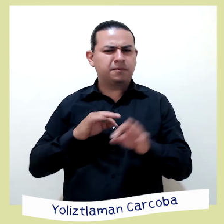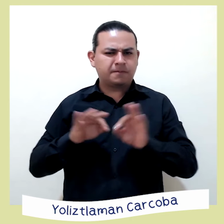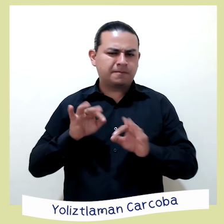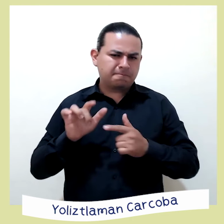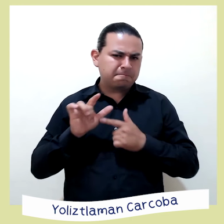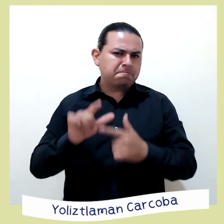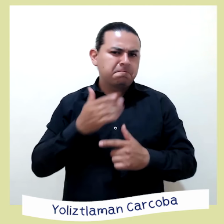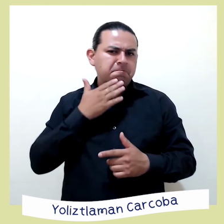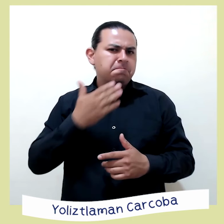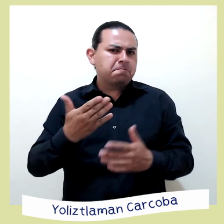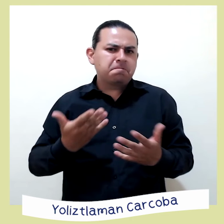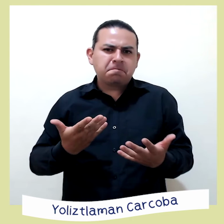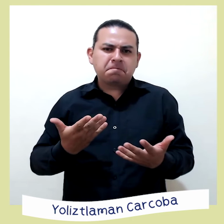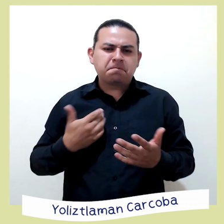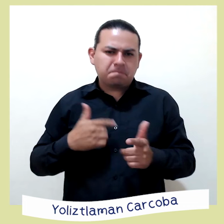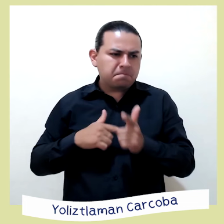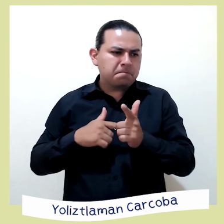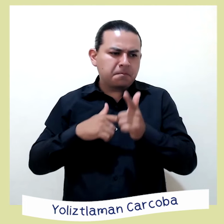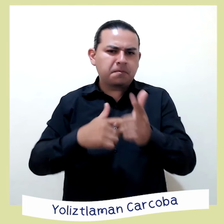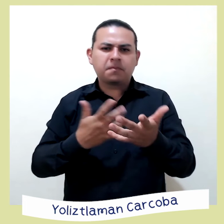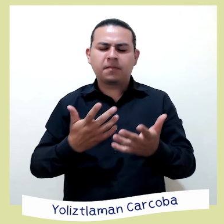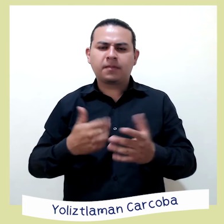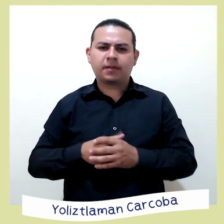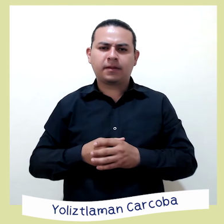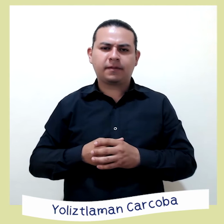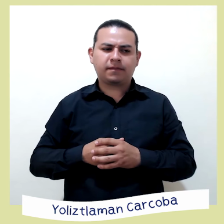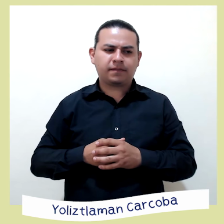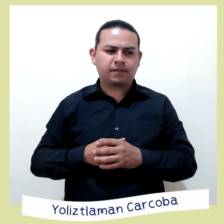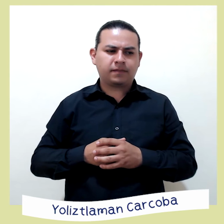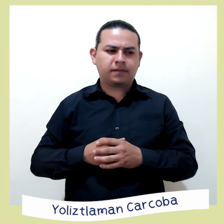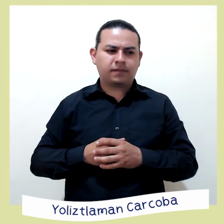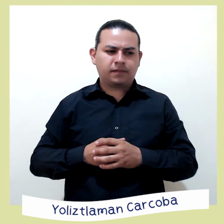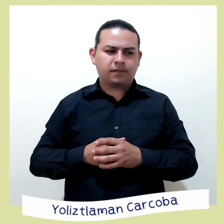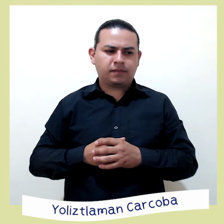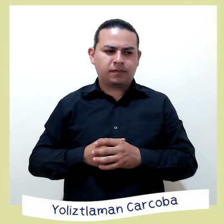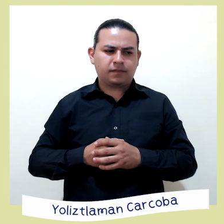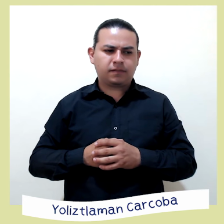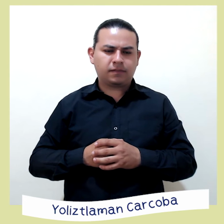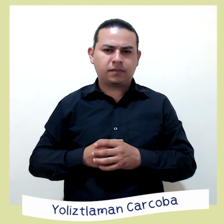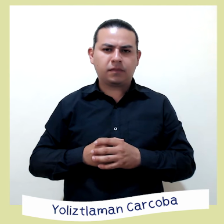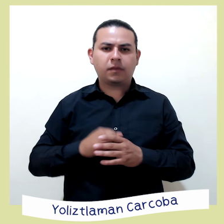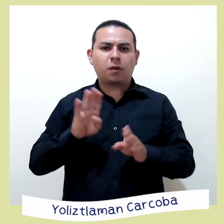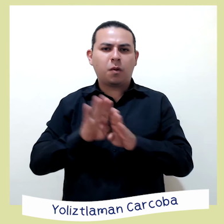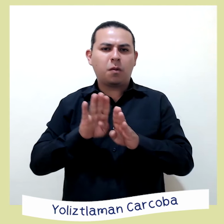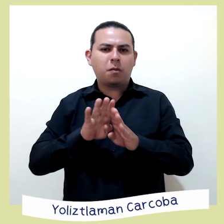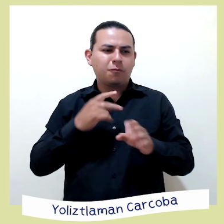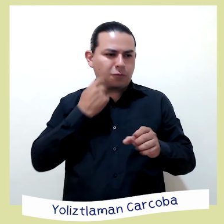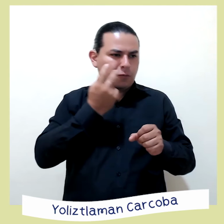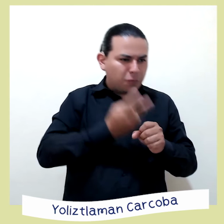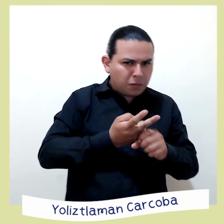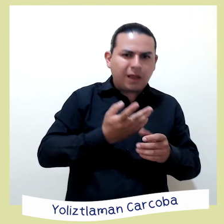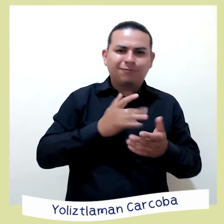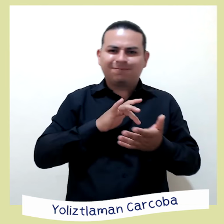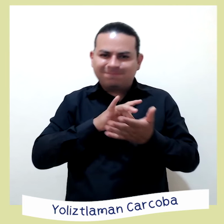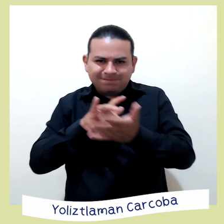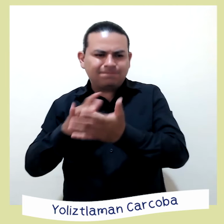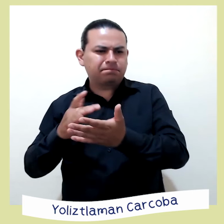en el servicio social, no como voluntaria, y eso